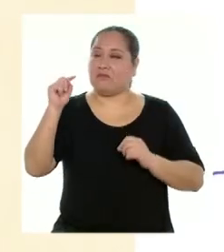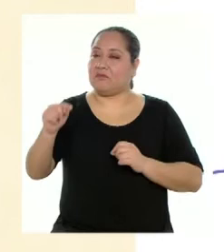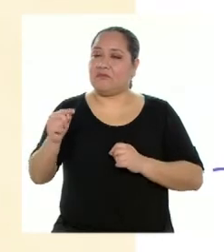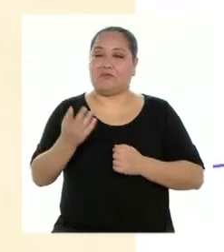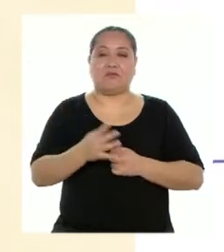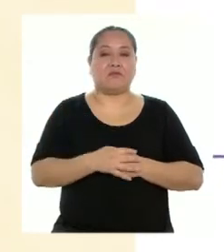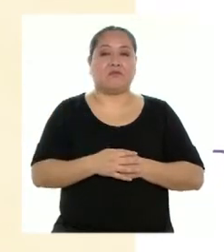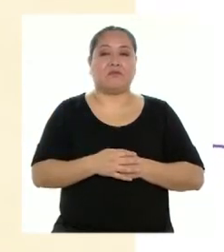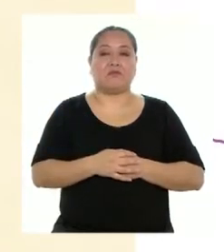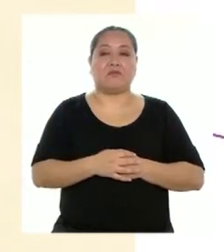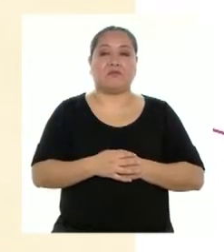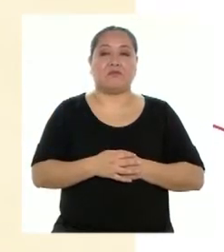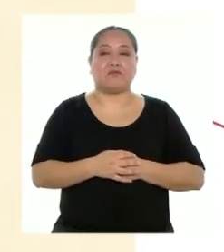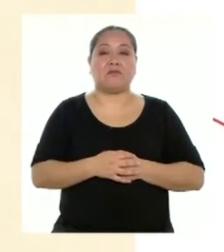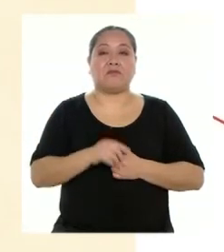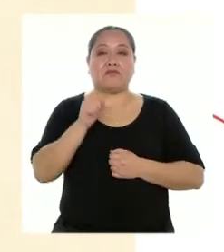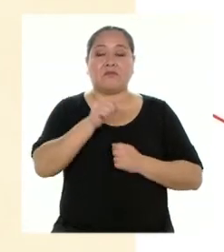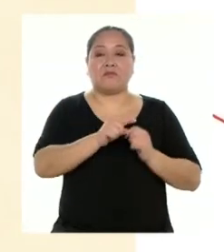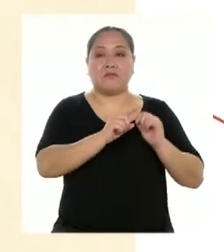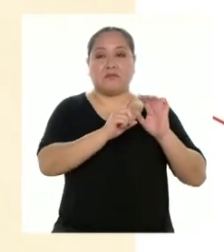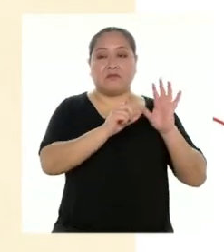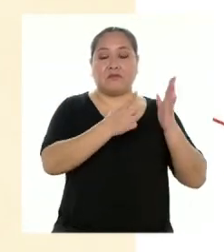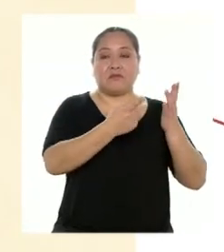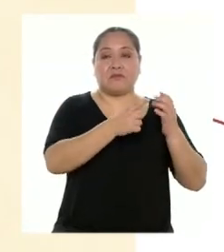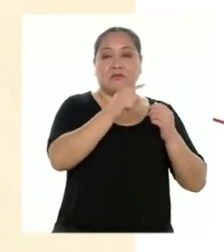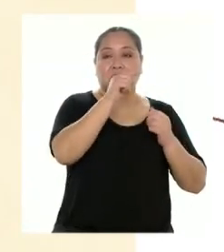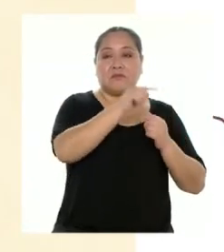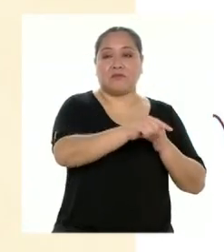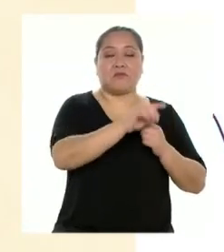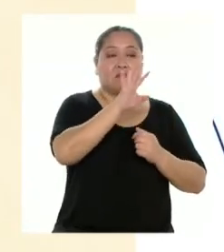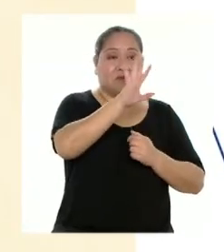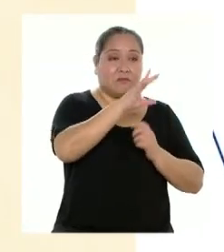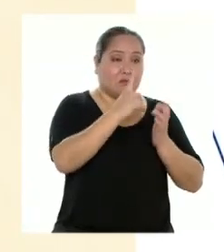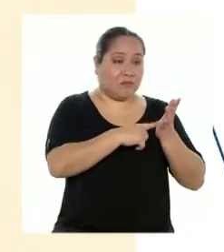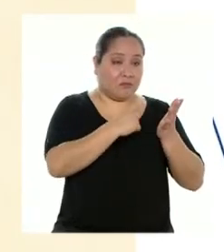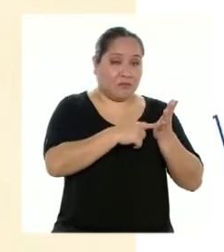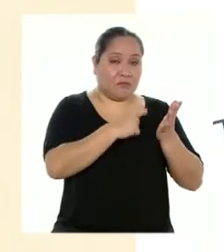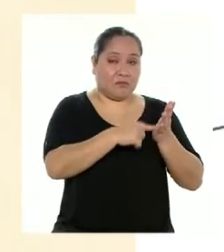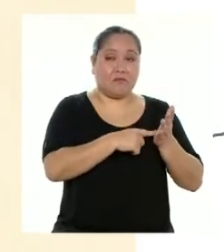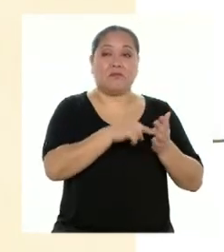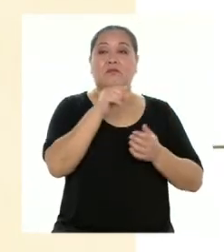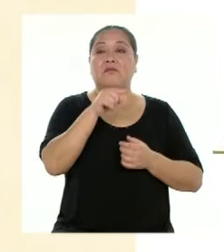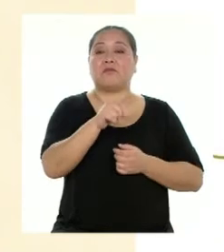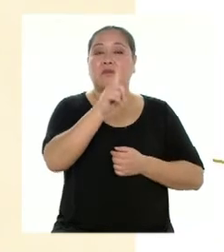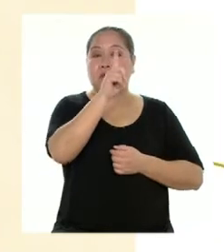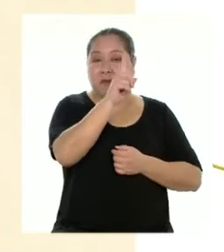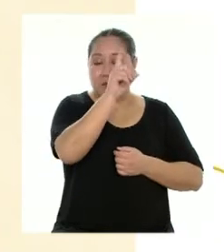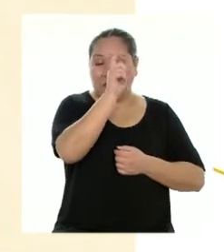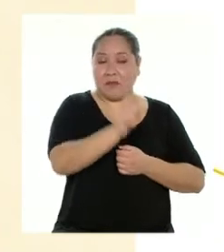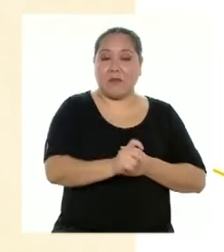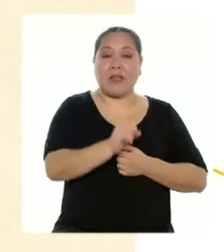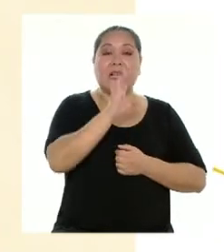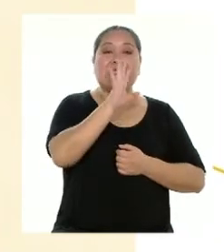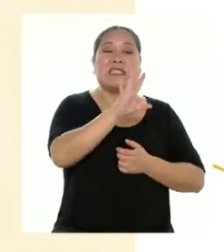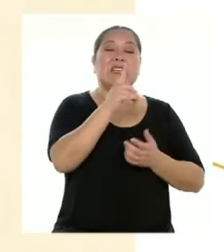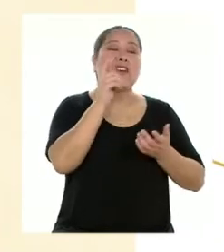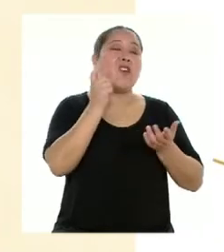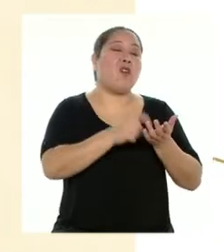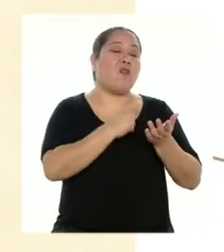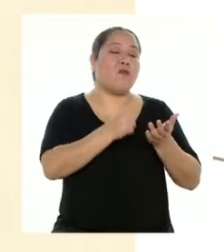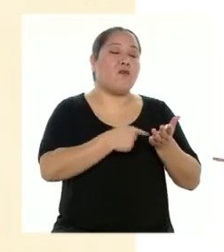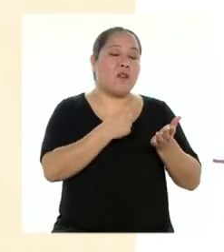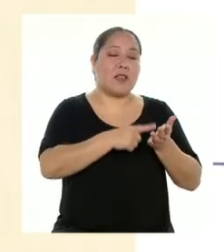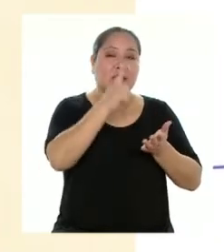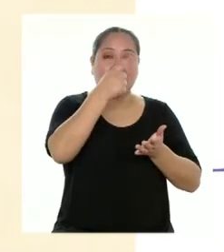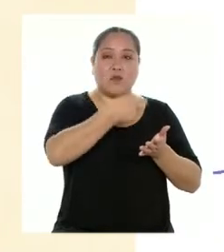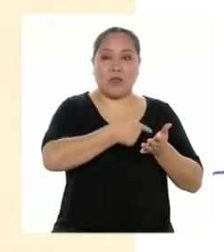esa frecuencia. En la sexta categoría, 5 veces. En mi caso, una persona respondió que realiza actividad